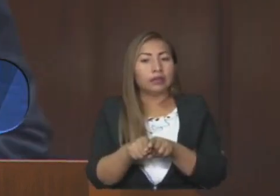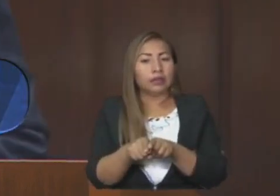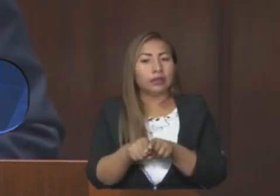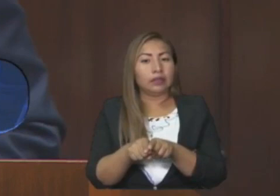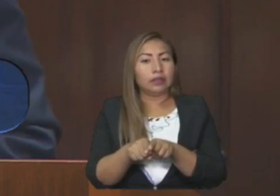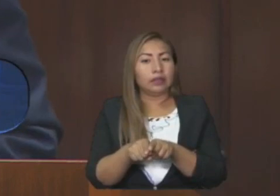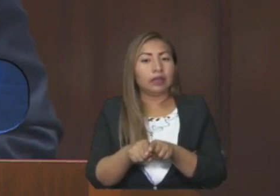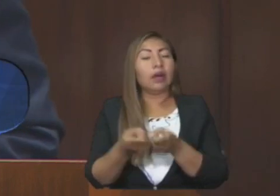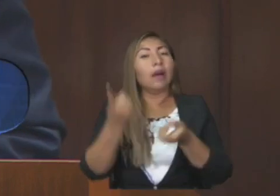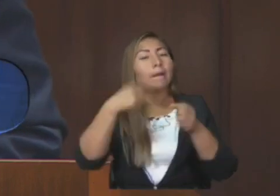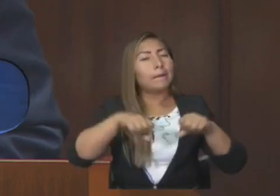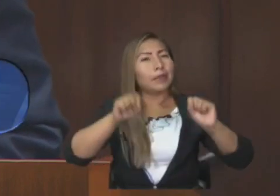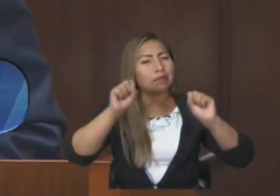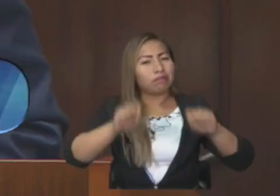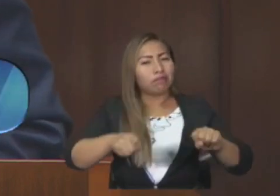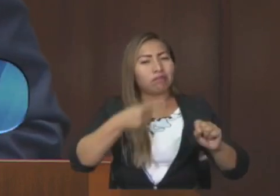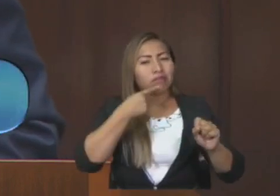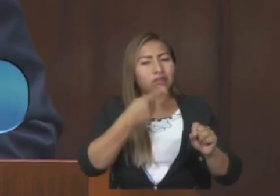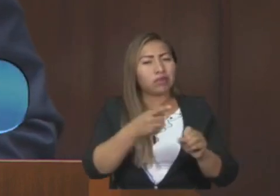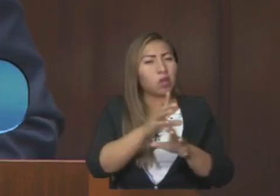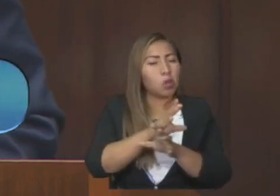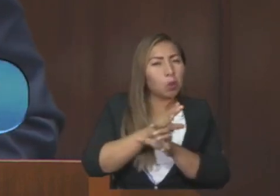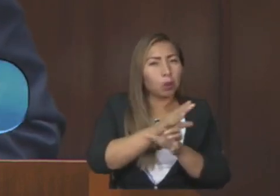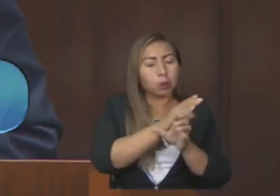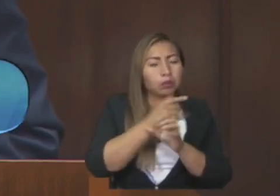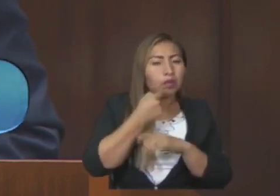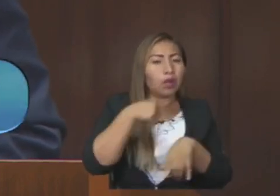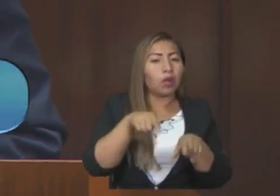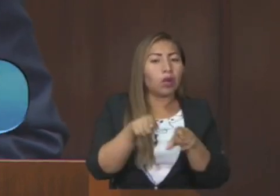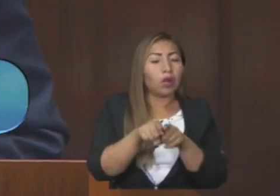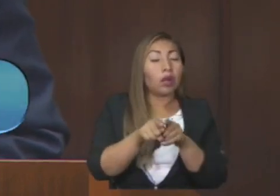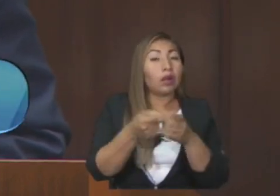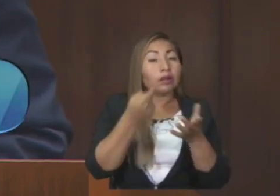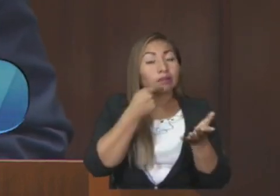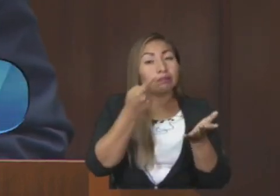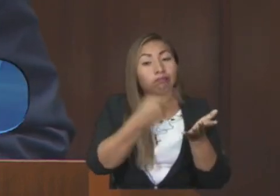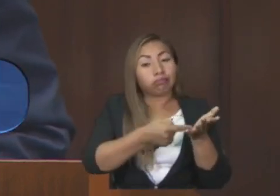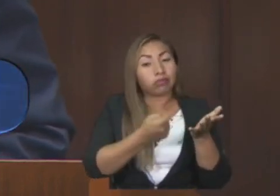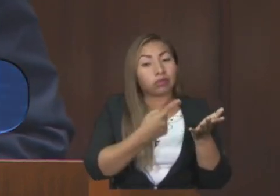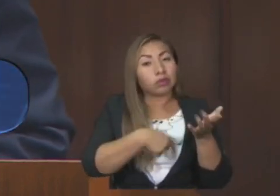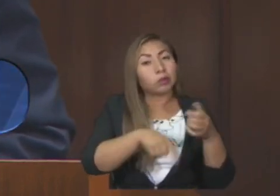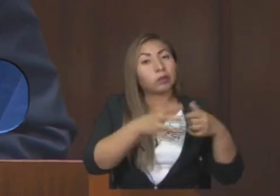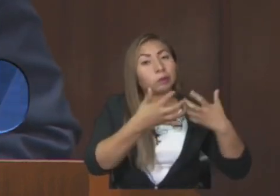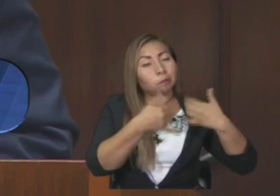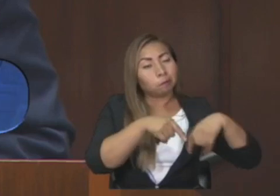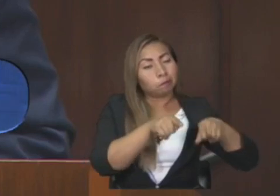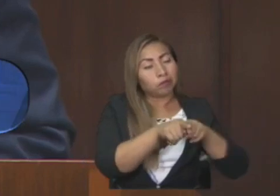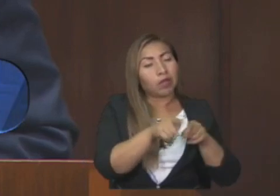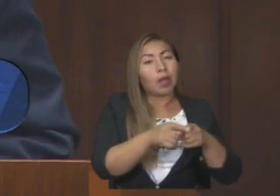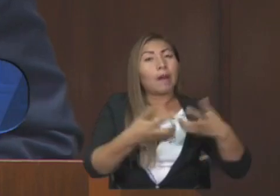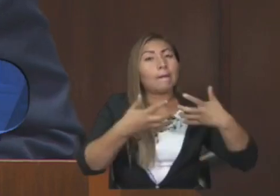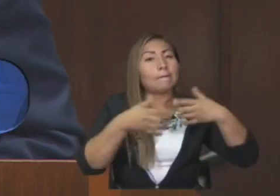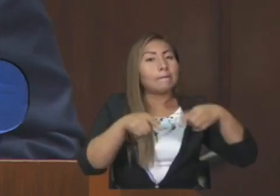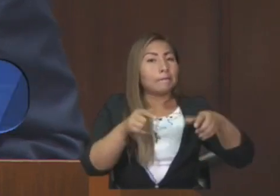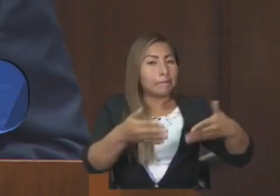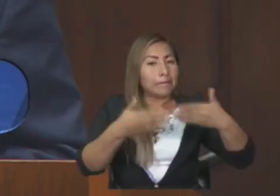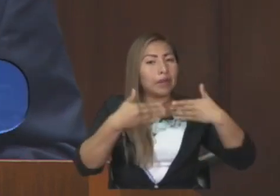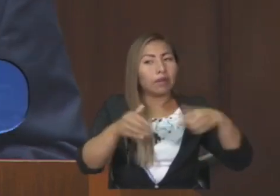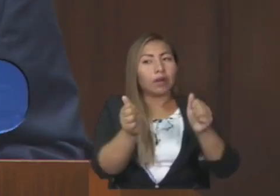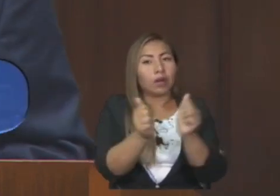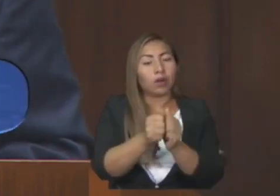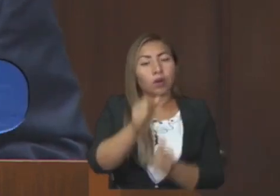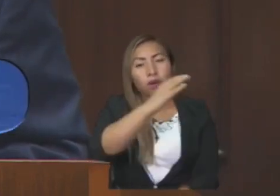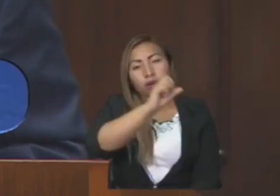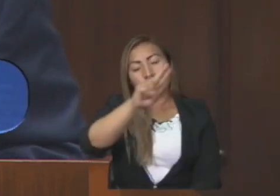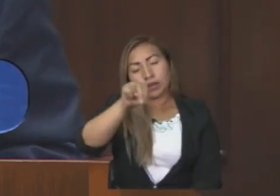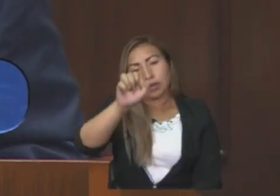administrativo para poner la mina en cuidado y mantenimiento, conforme con el Tratado de Libre Comercio entre Panamá y Canadá, es importante